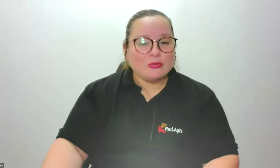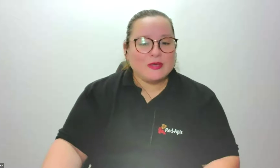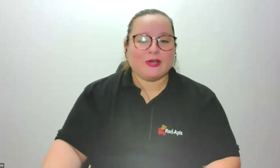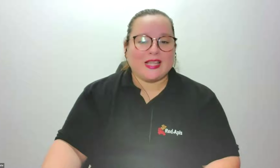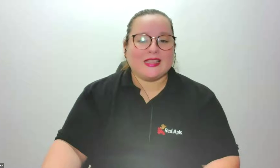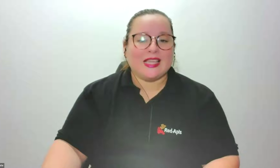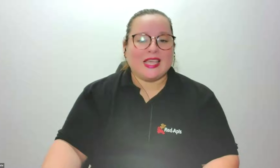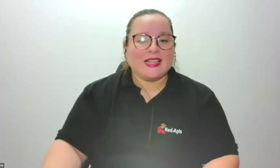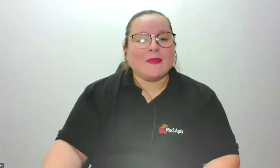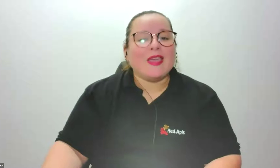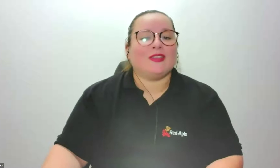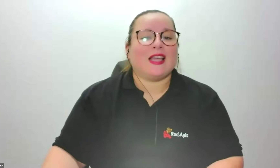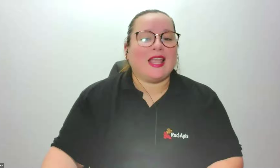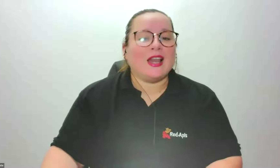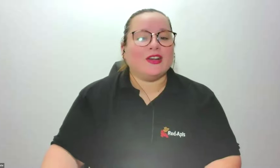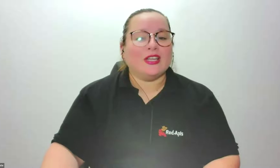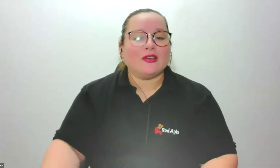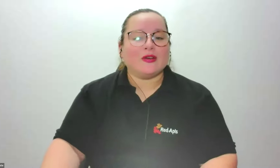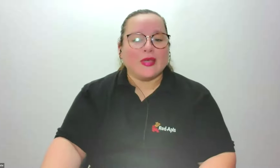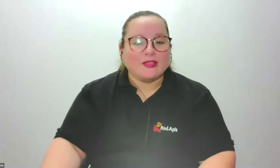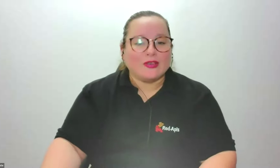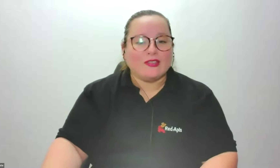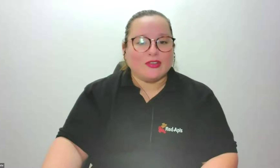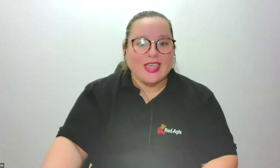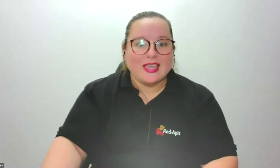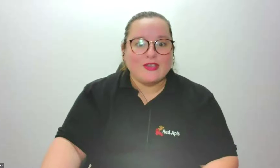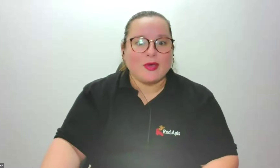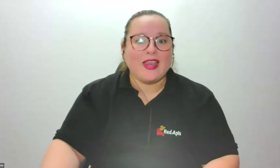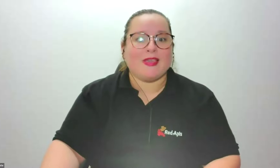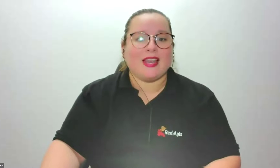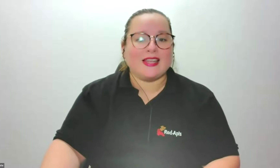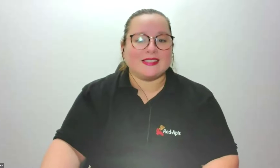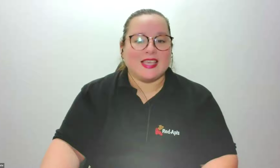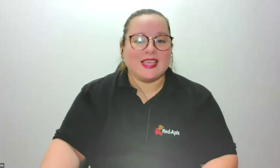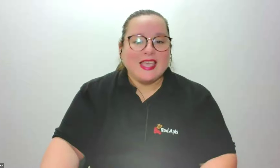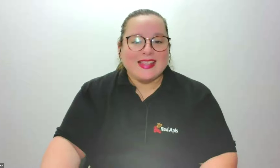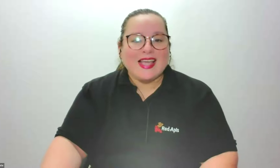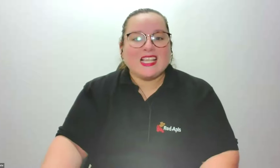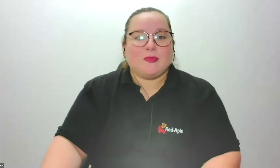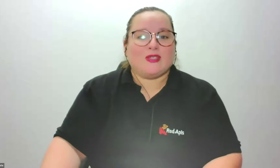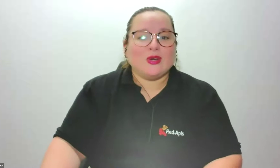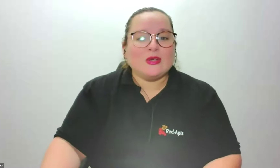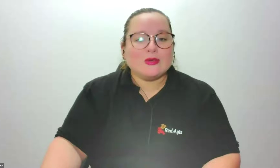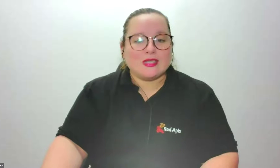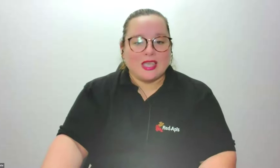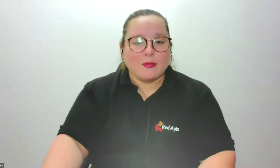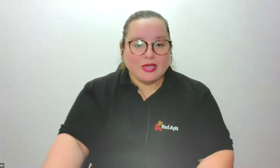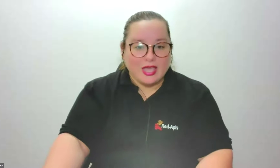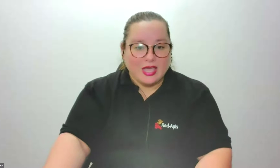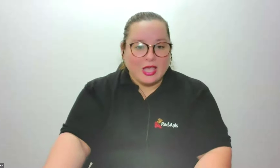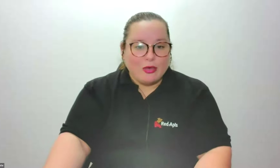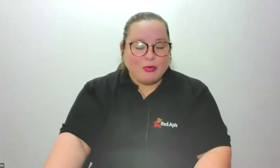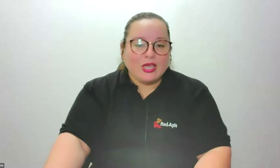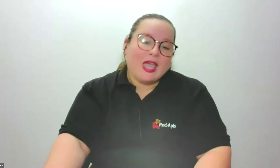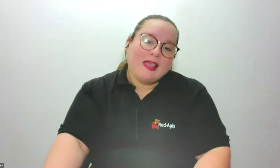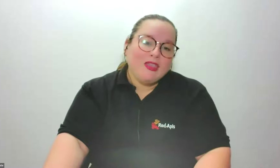Ha sido muy importante el tema de contarles a los niños cuentos, historias, que ellos puedan imaginarse, que tengan expresión con sus señas. ¿Por